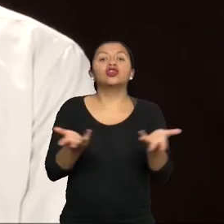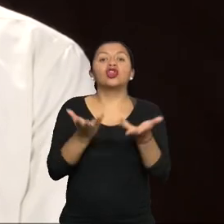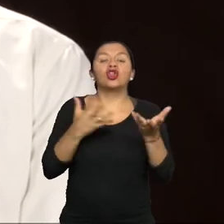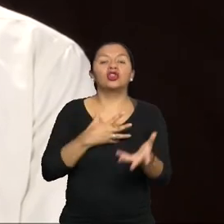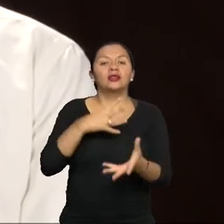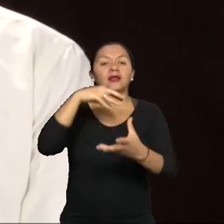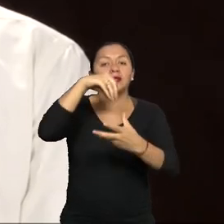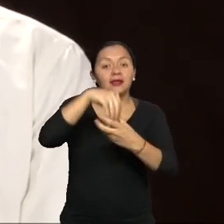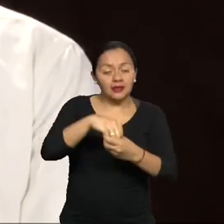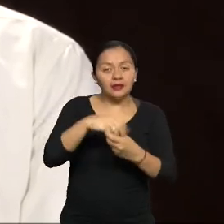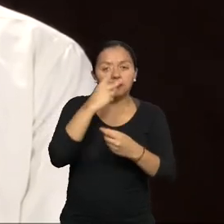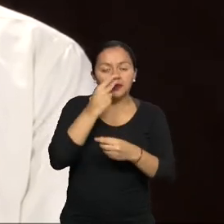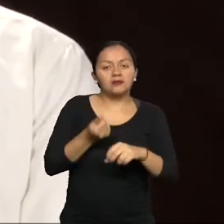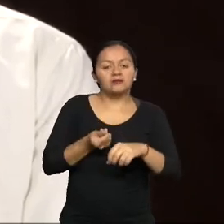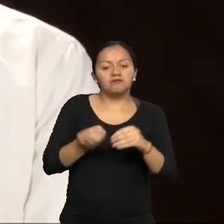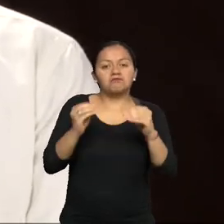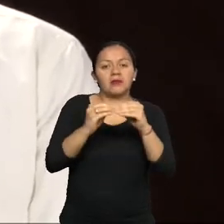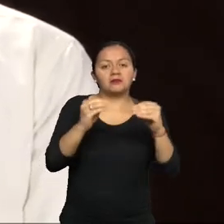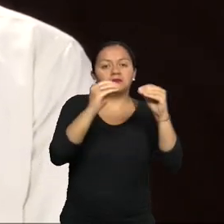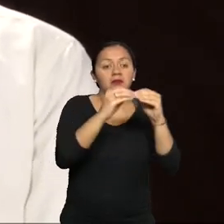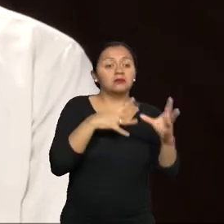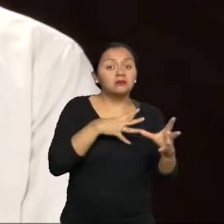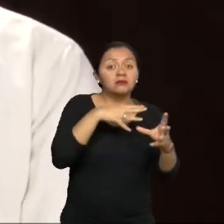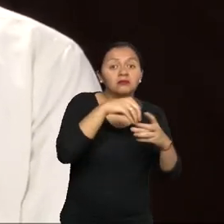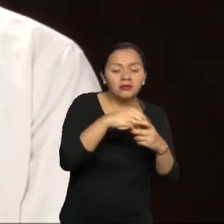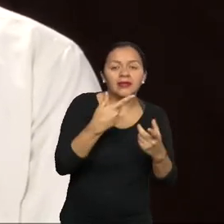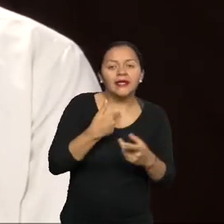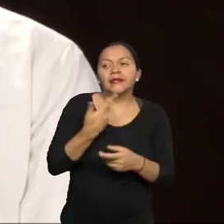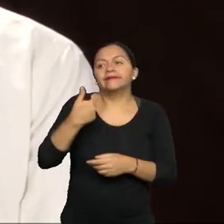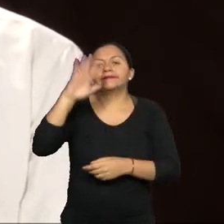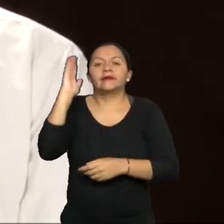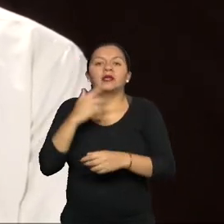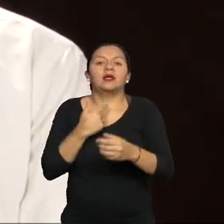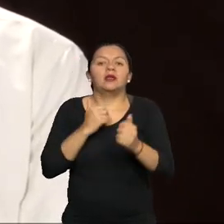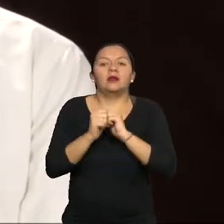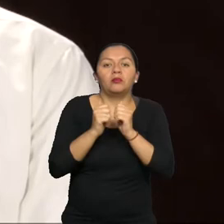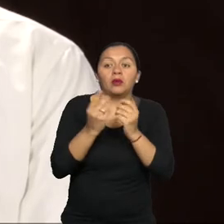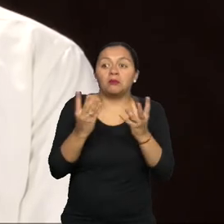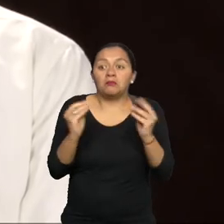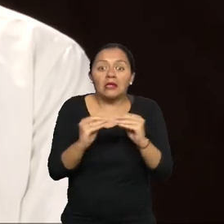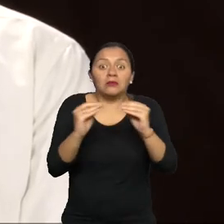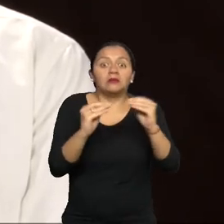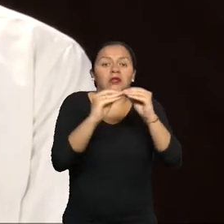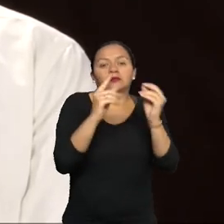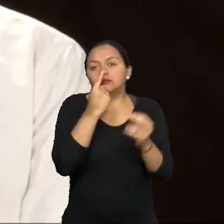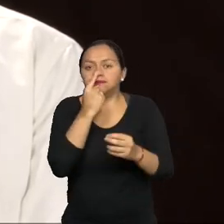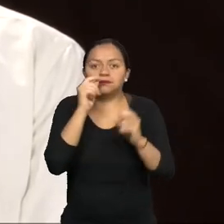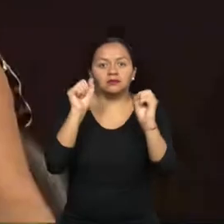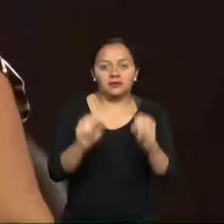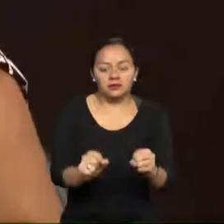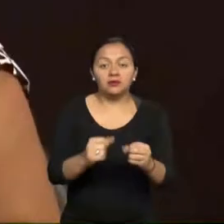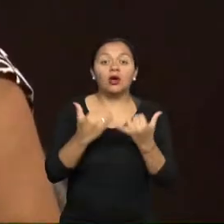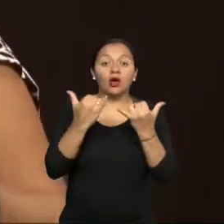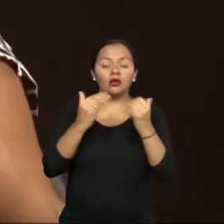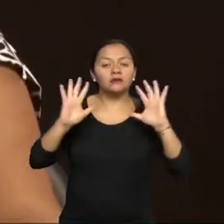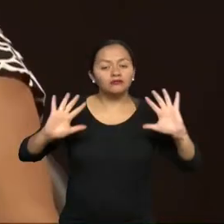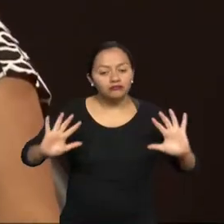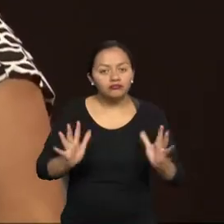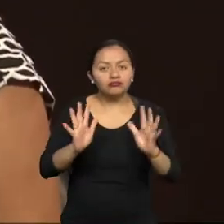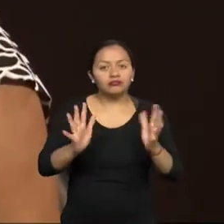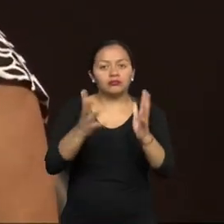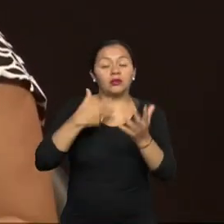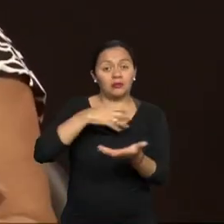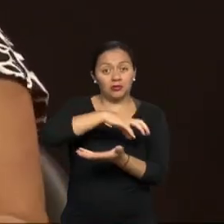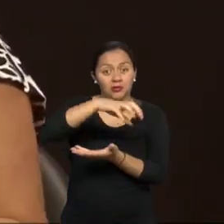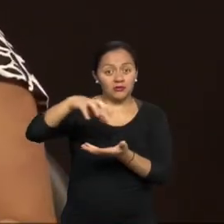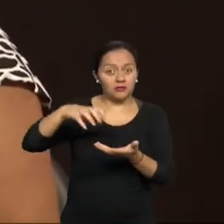van a incrementarse porque están en este auge deportivo, este crecimiento deportivo. ¿Están motivando ustedes en esas provincias donde no hay todavía